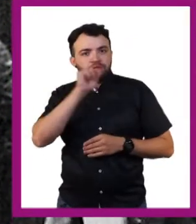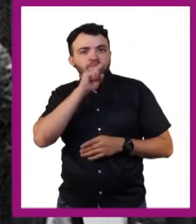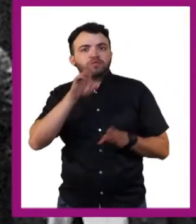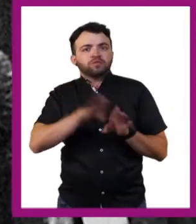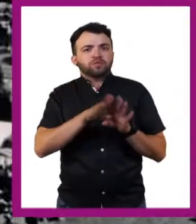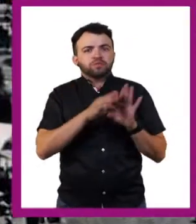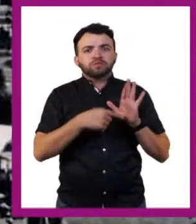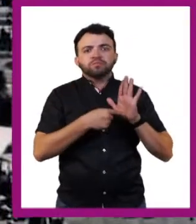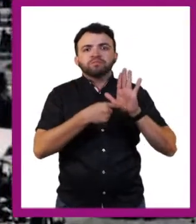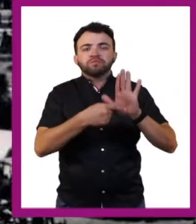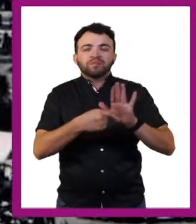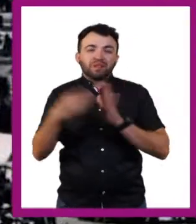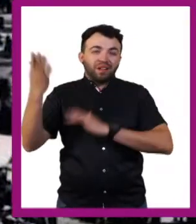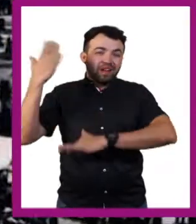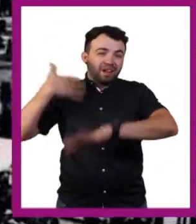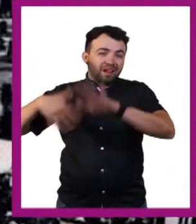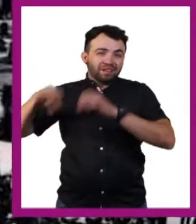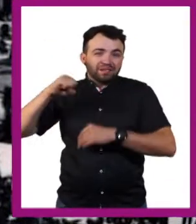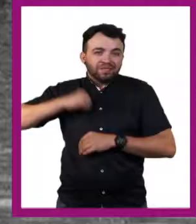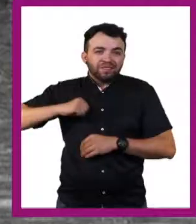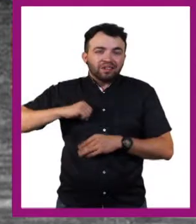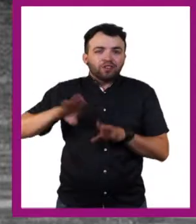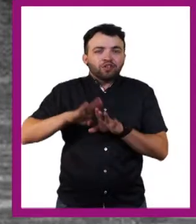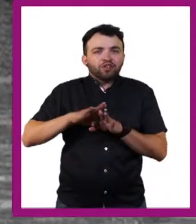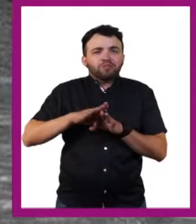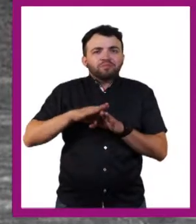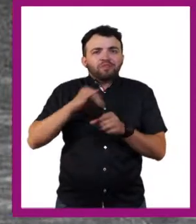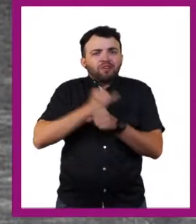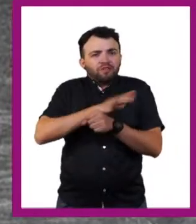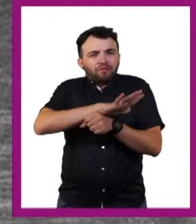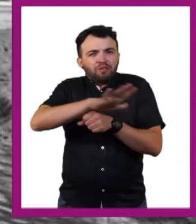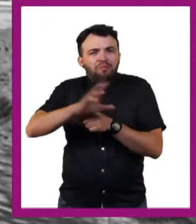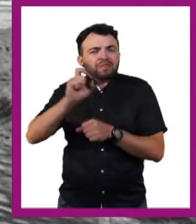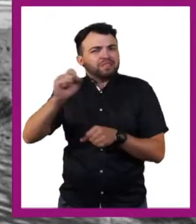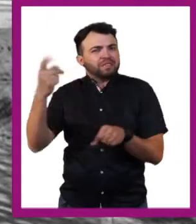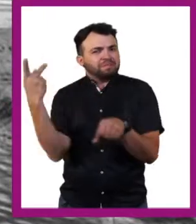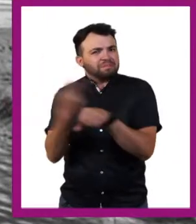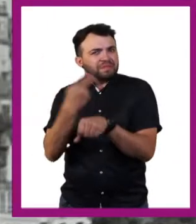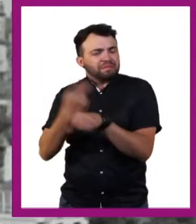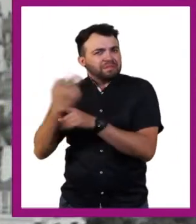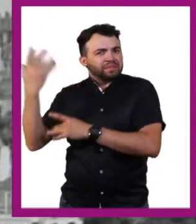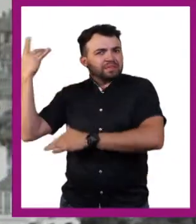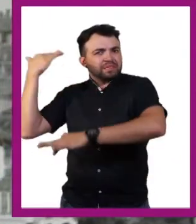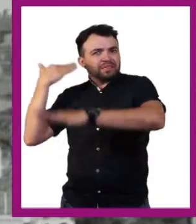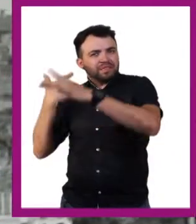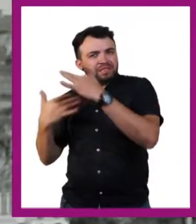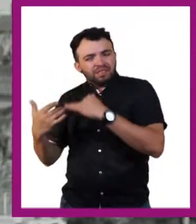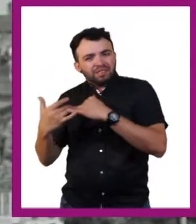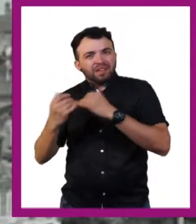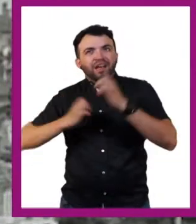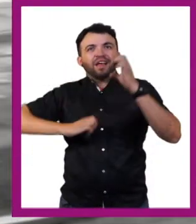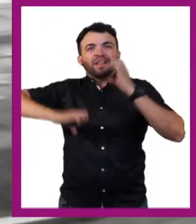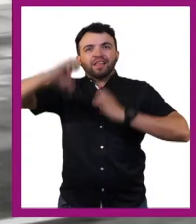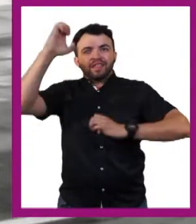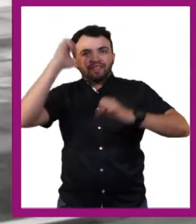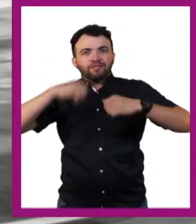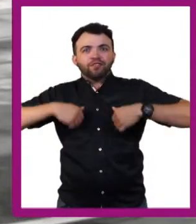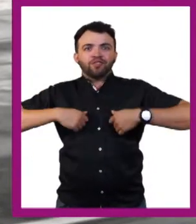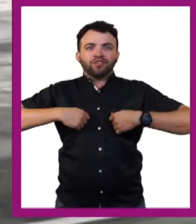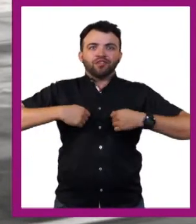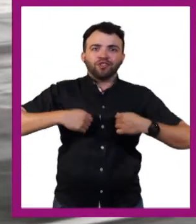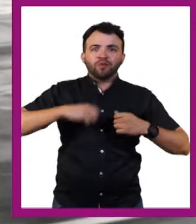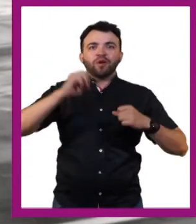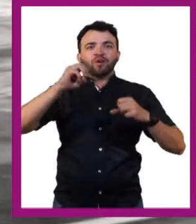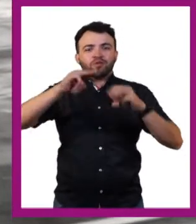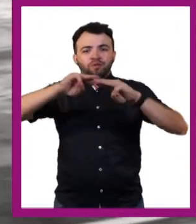una época y nos dan muchísima información de lo que ocurría en ese momento a través de los paisajes, la arquitectura o la ropa. Para